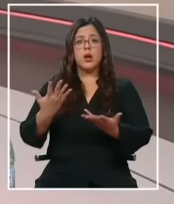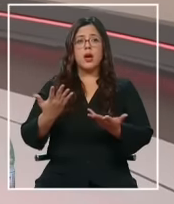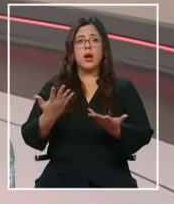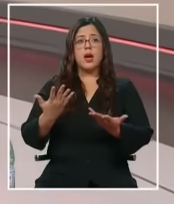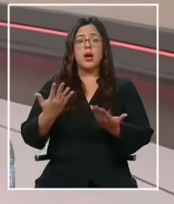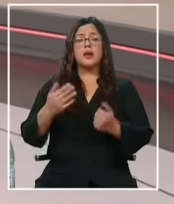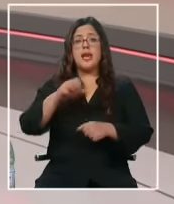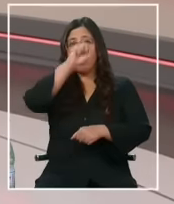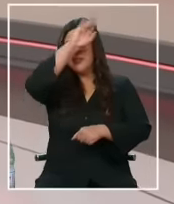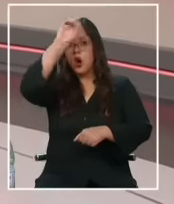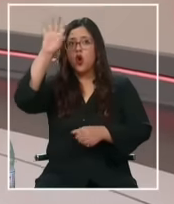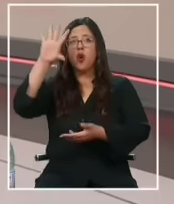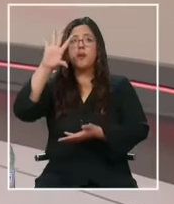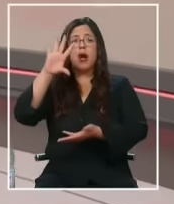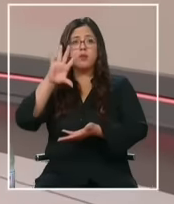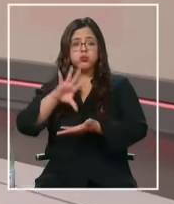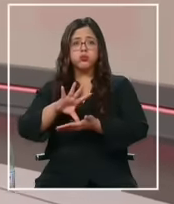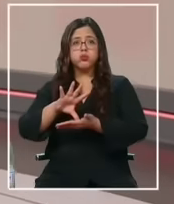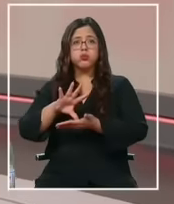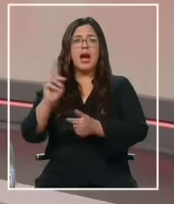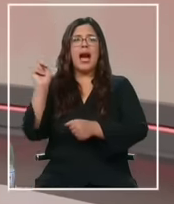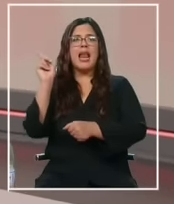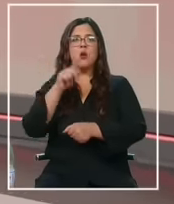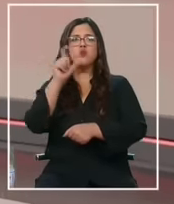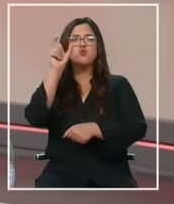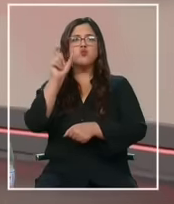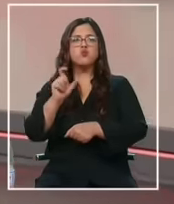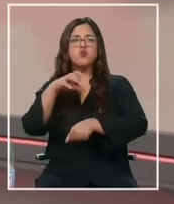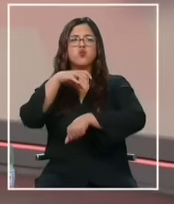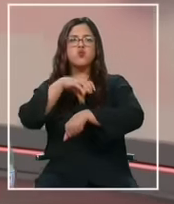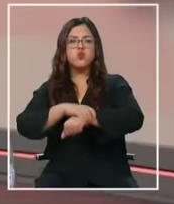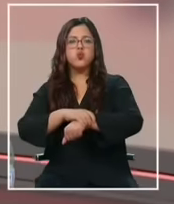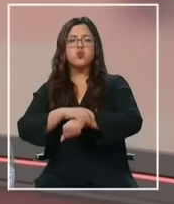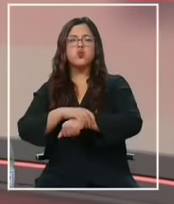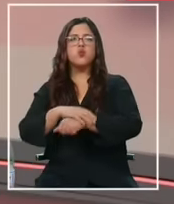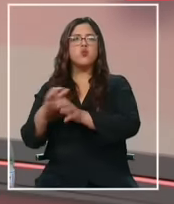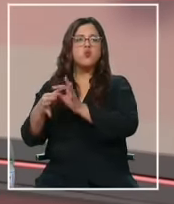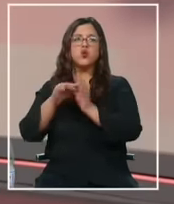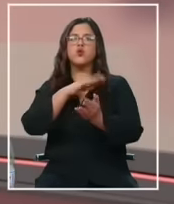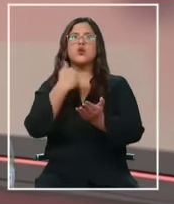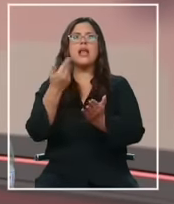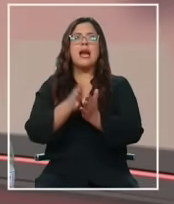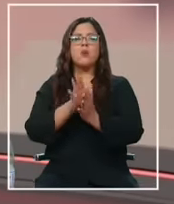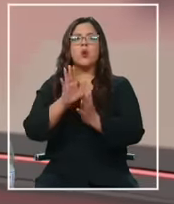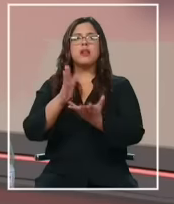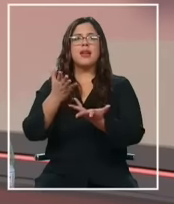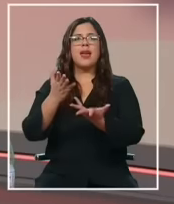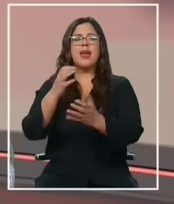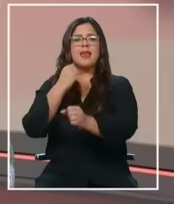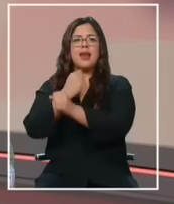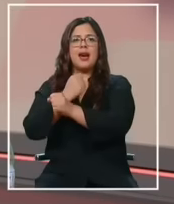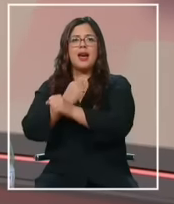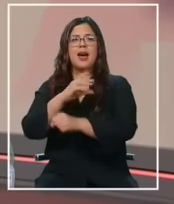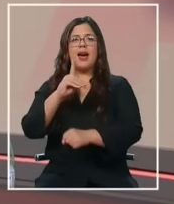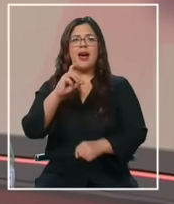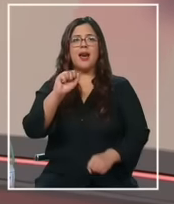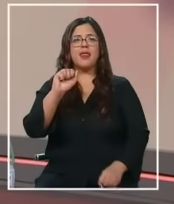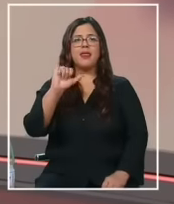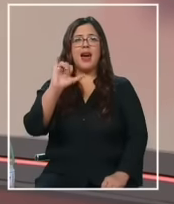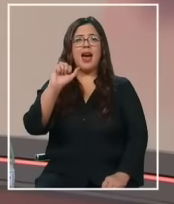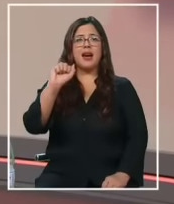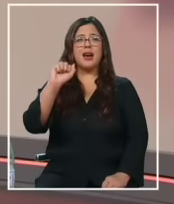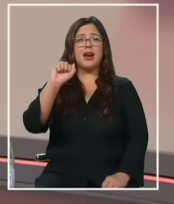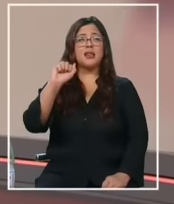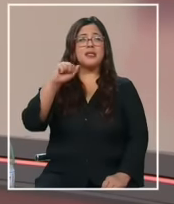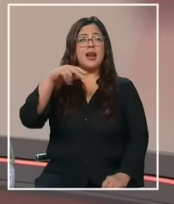extraditar desde Colombia al último detenido por el asesinato del mayor de carabineros, Emanuel Sánchez. Dayonis Orozco pasará esta